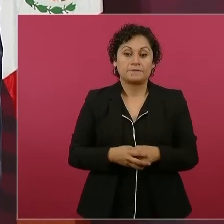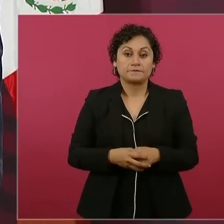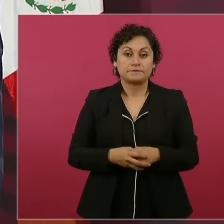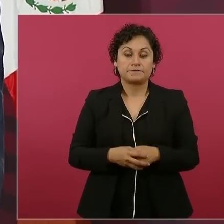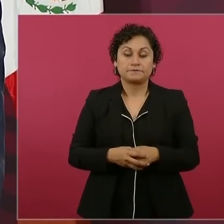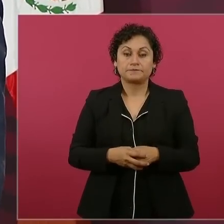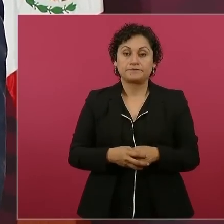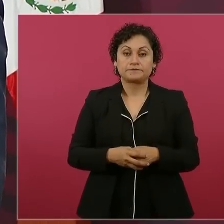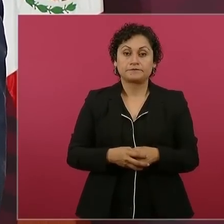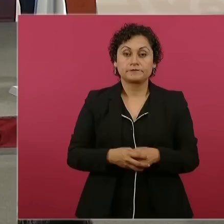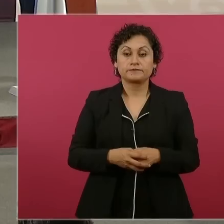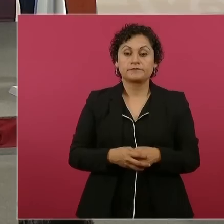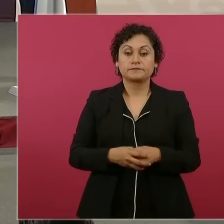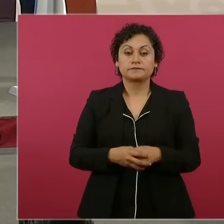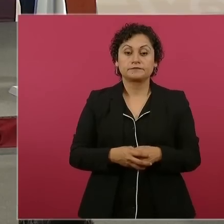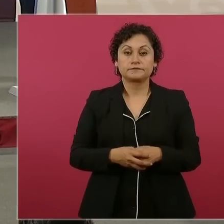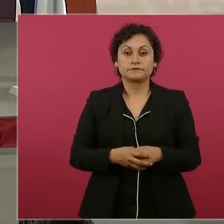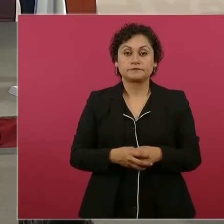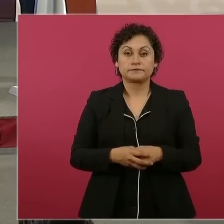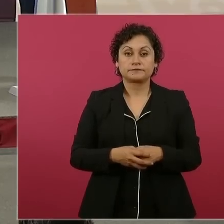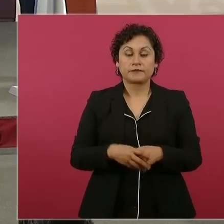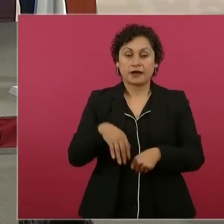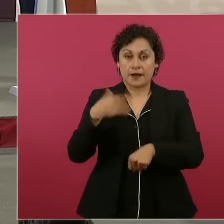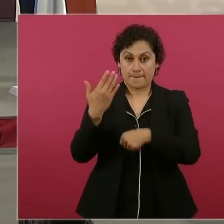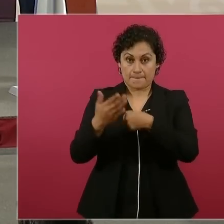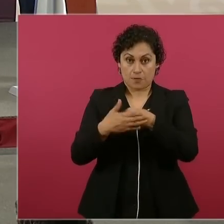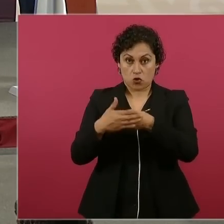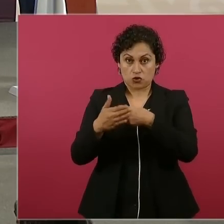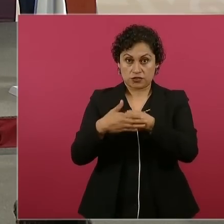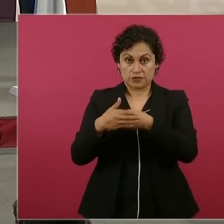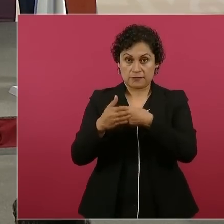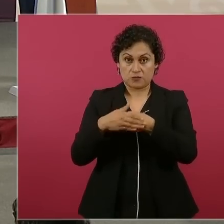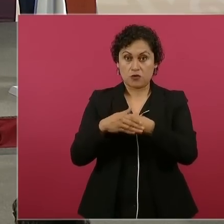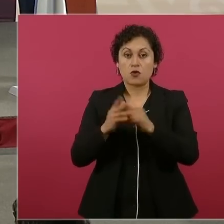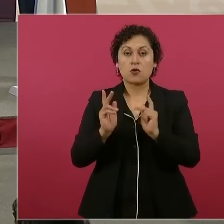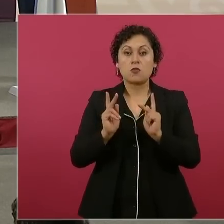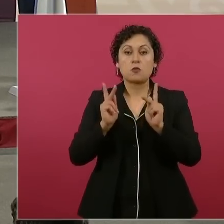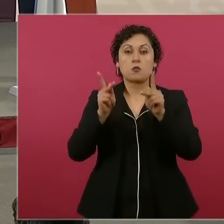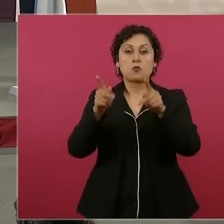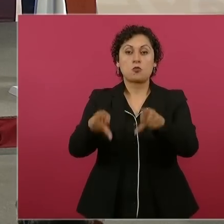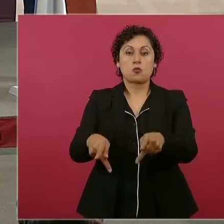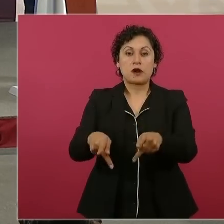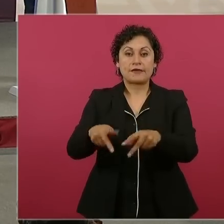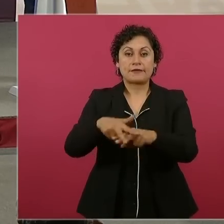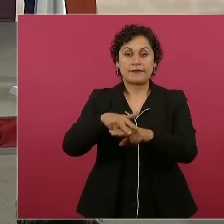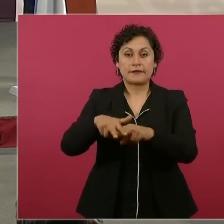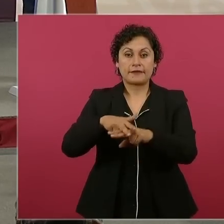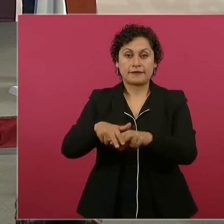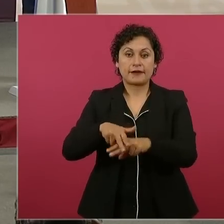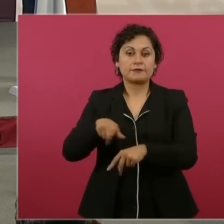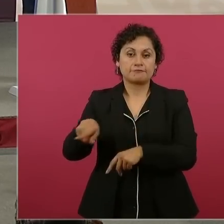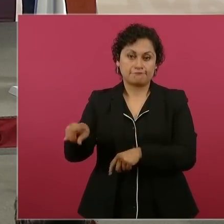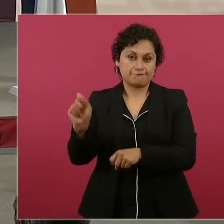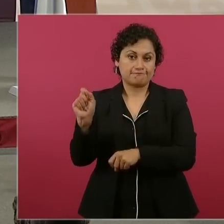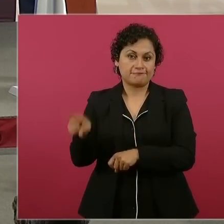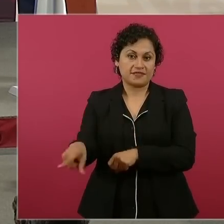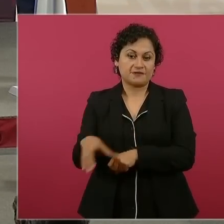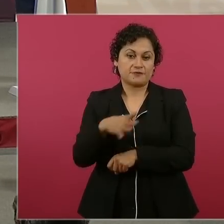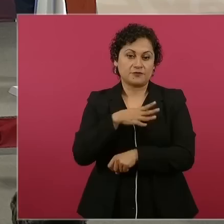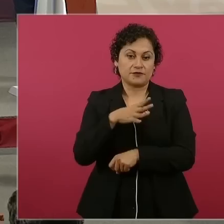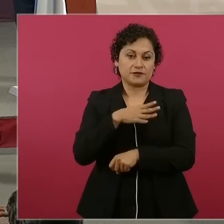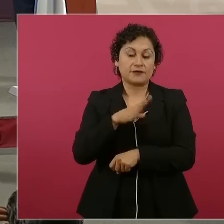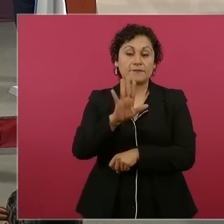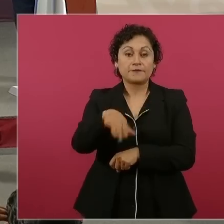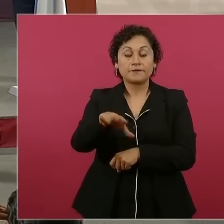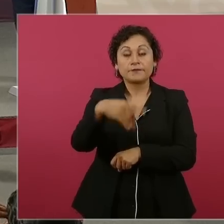tres, vamos a tener el nuevo puente del tren. Ahí pasa el tren. Ese lo